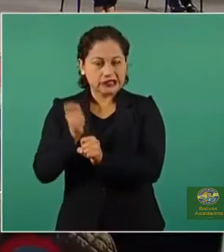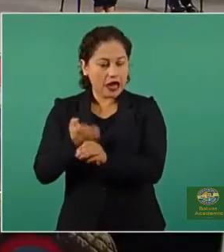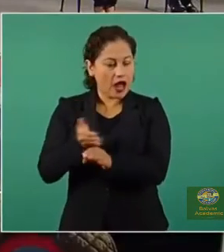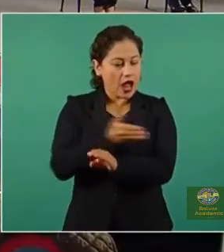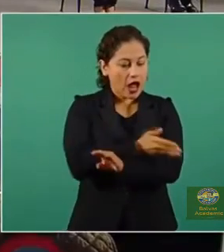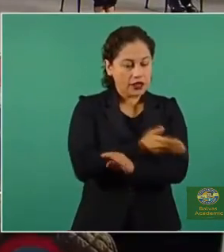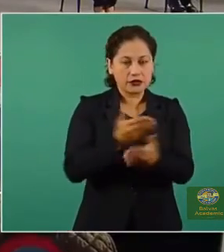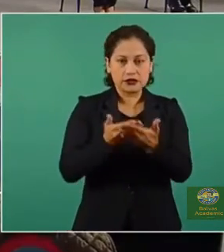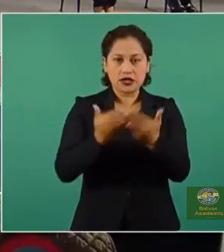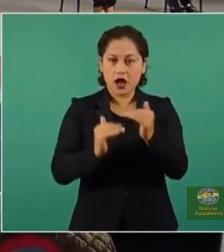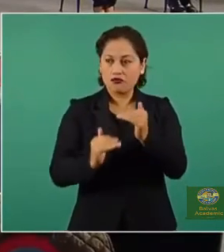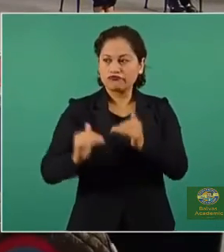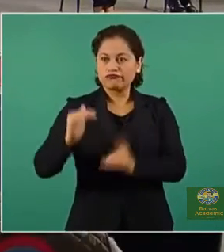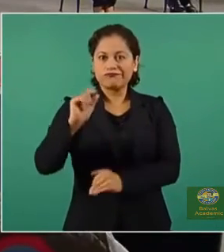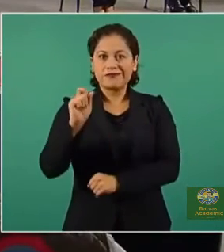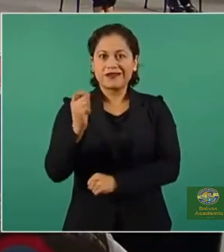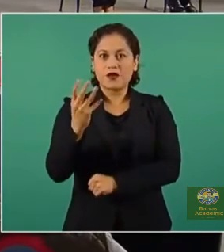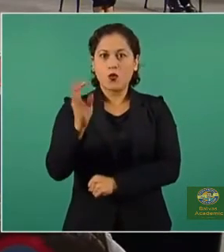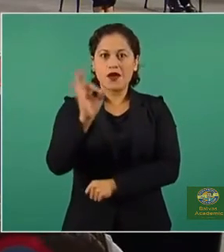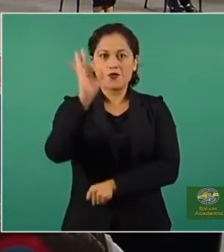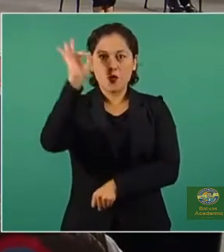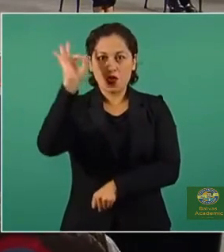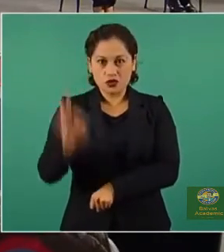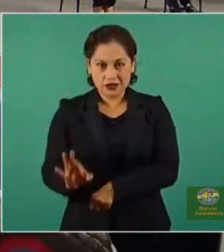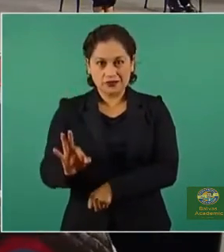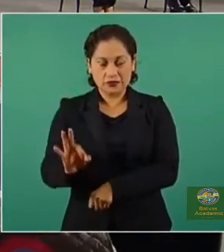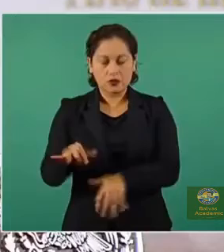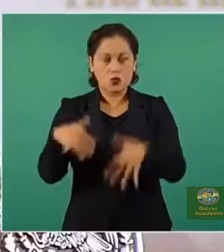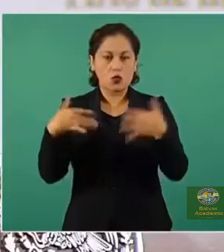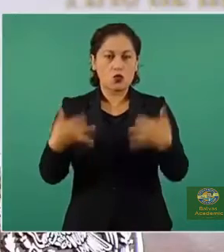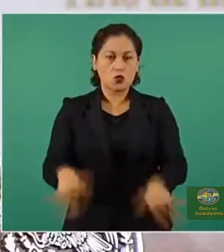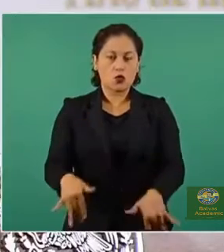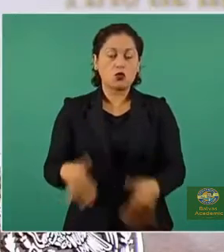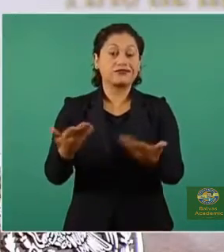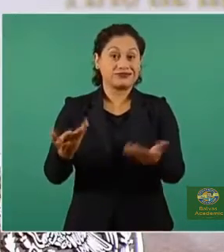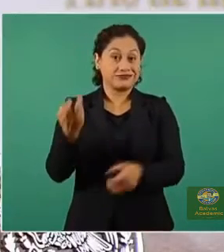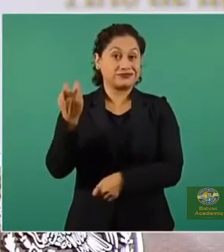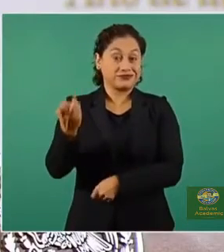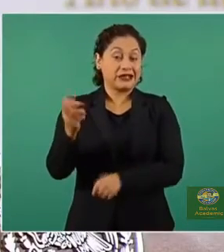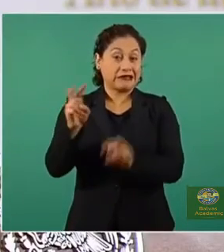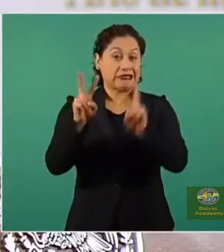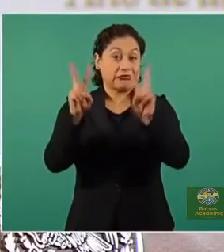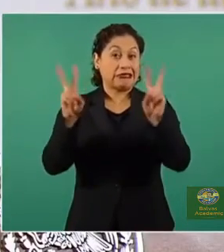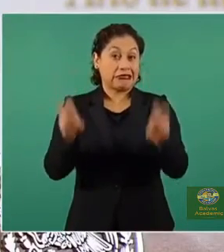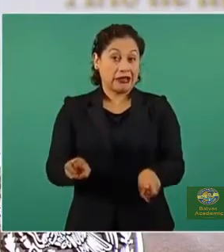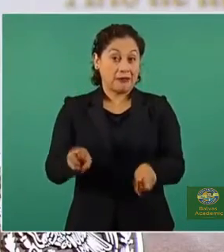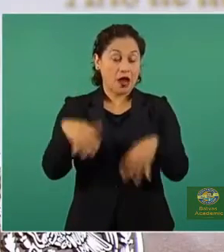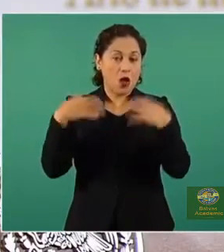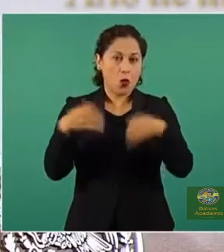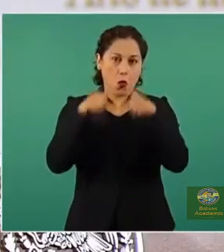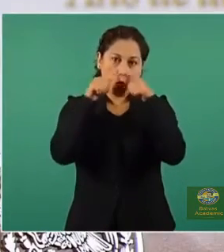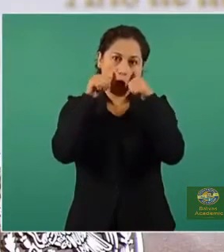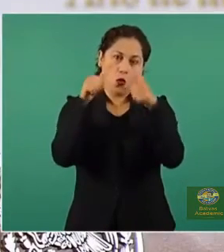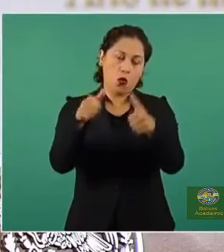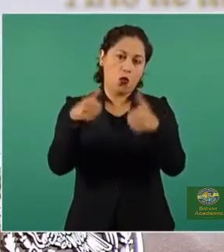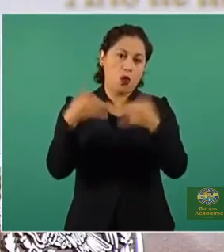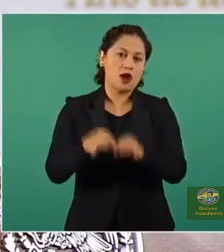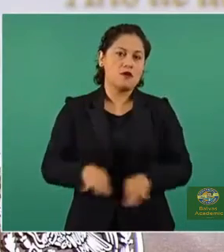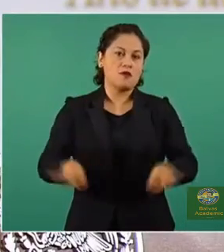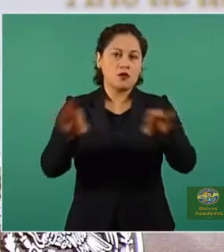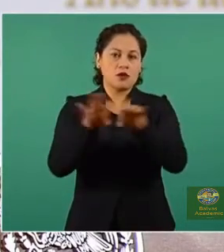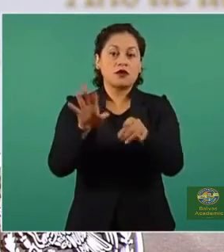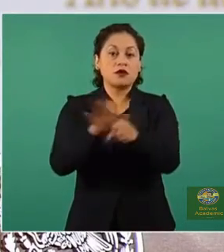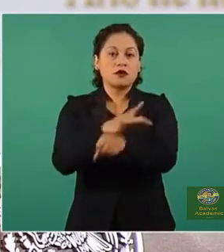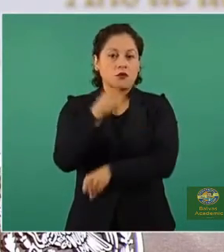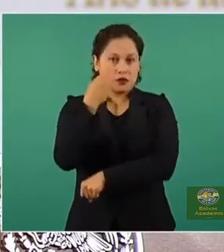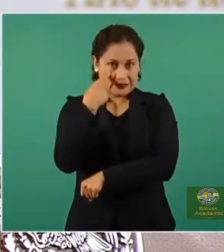24% respecto al mismo periodo del año anterior. Un asunto delicado, porque también hay que señalar que un gran